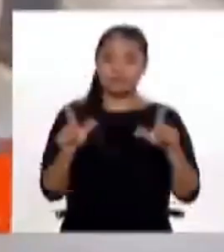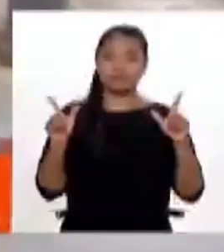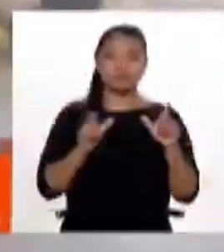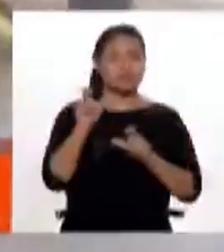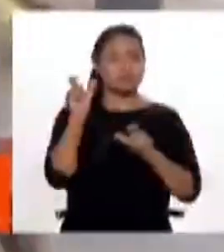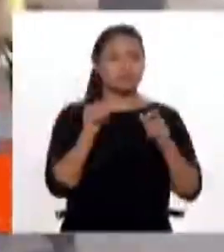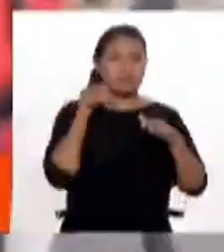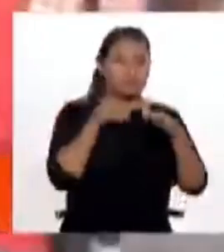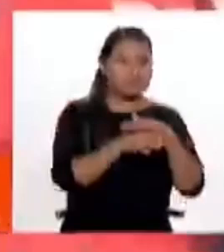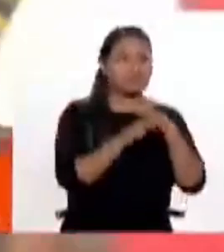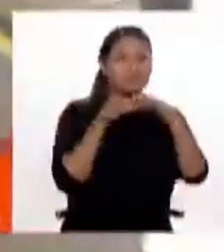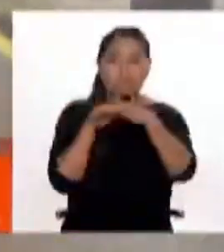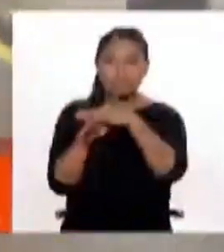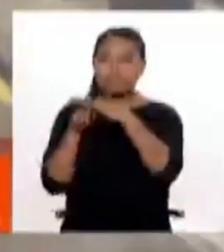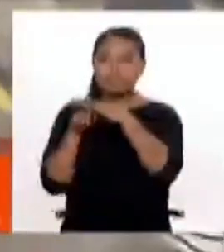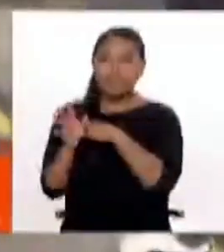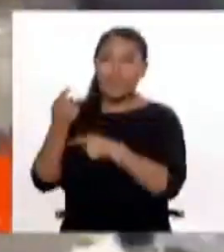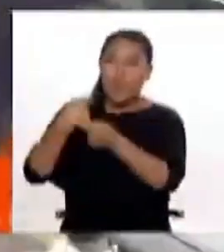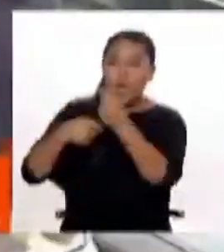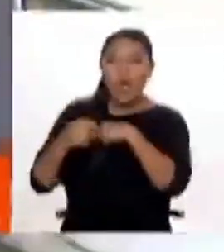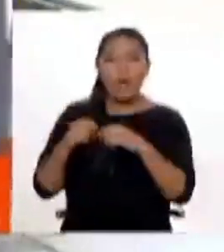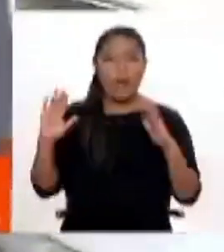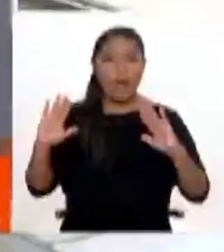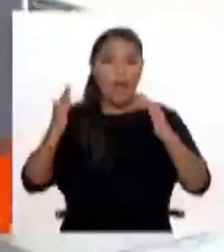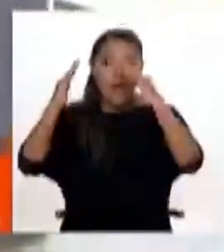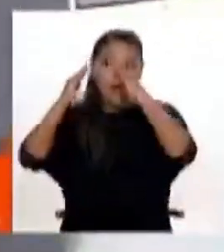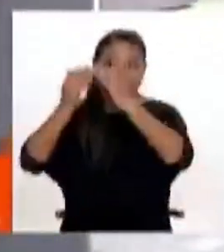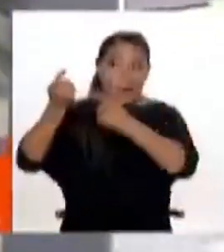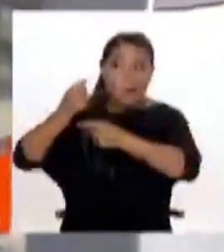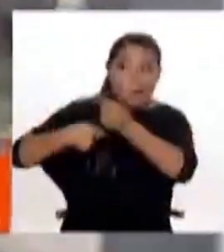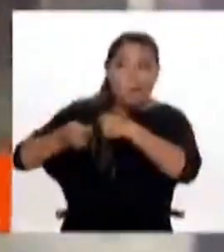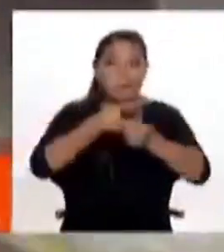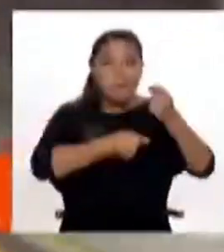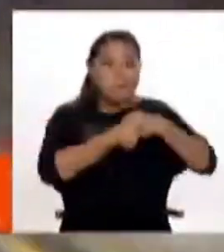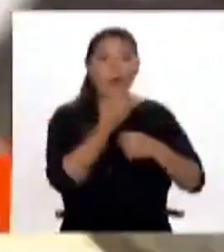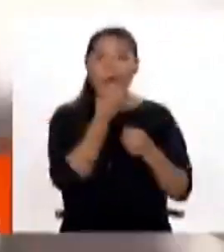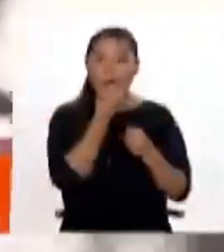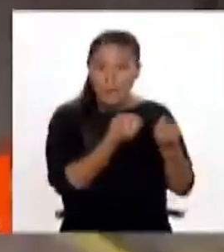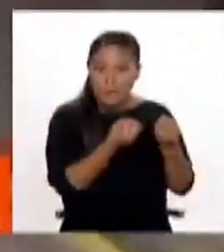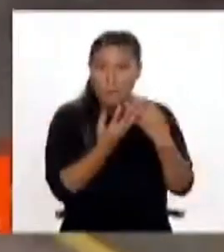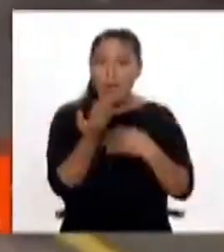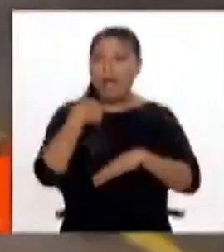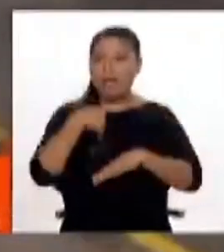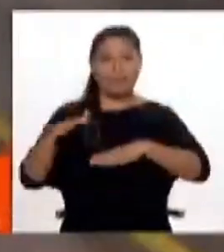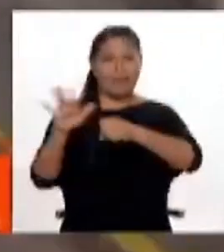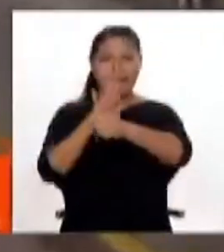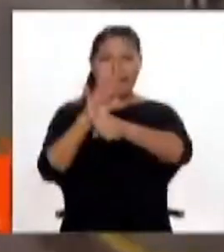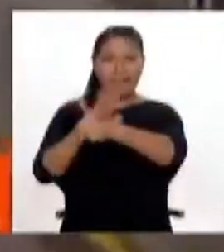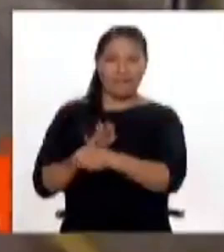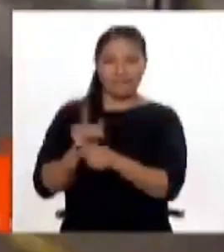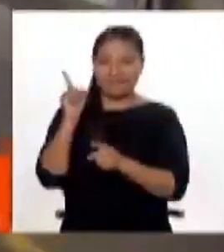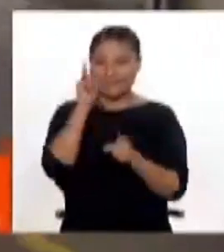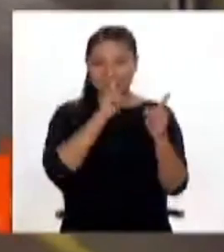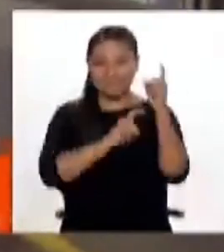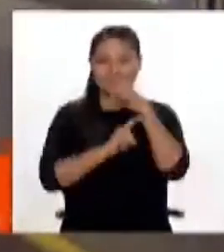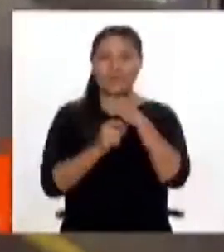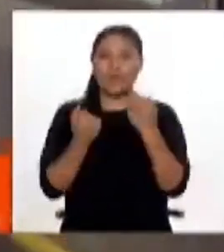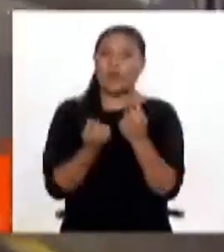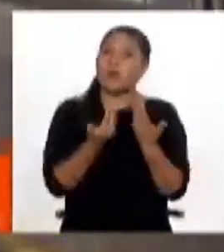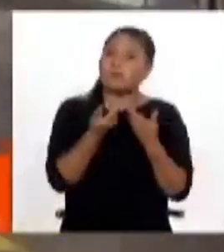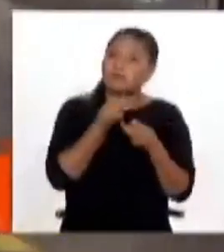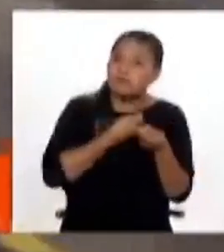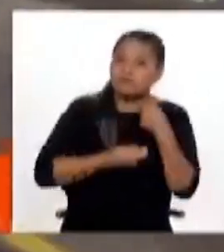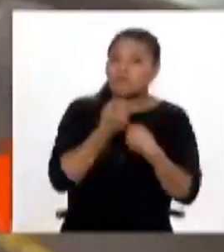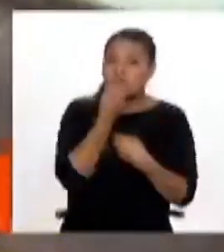tiendas porque están ya ingresando sin la barrera que ponían los ambulantes, pues aquí vendiendo productos de repente a menos costos. Ya